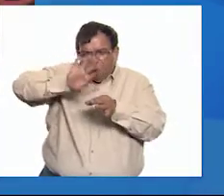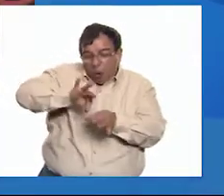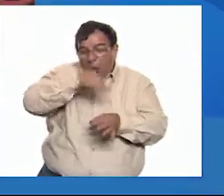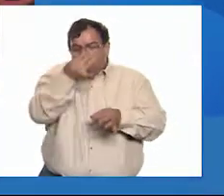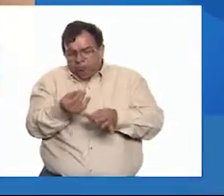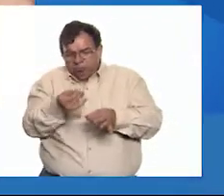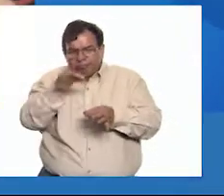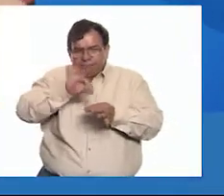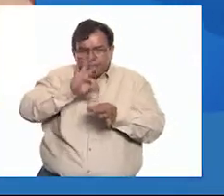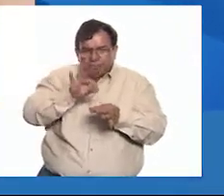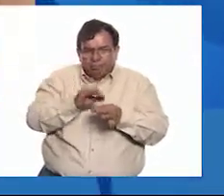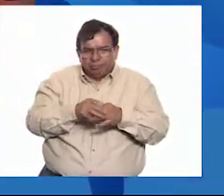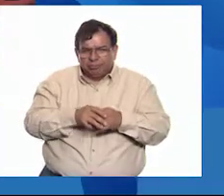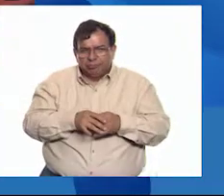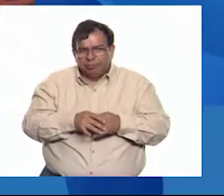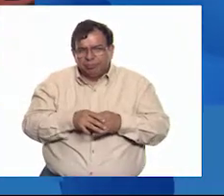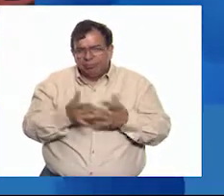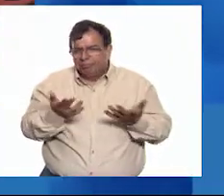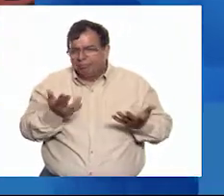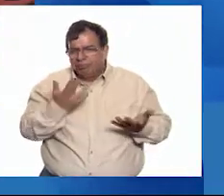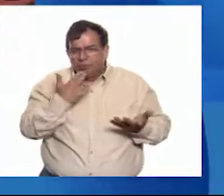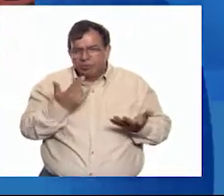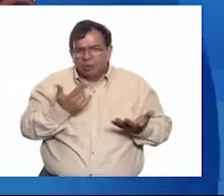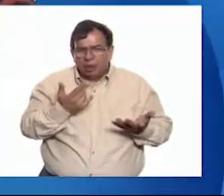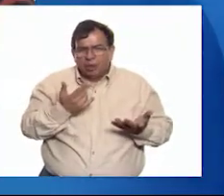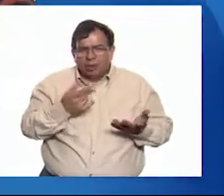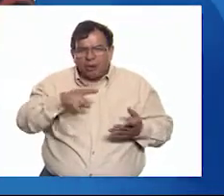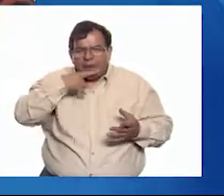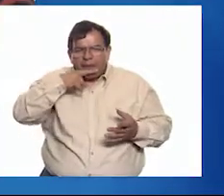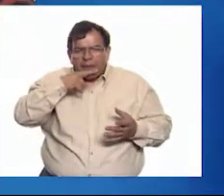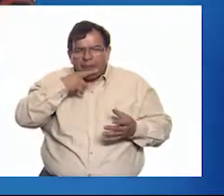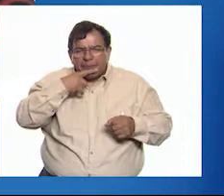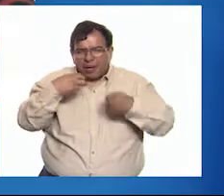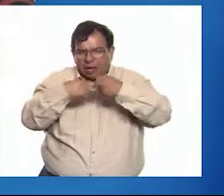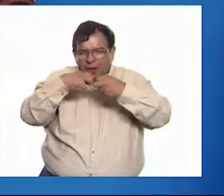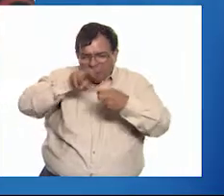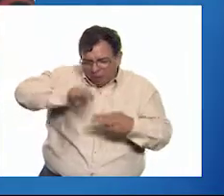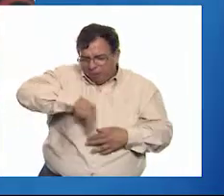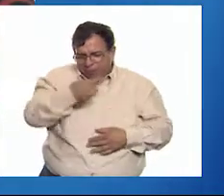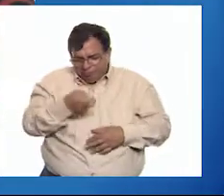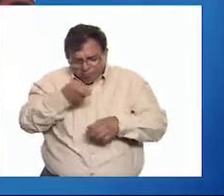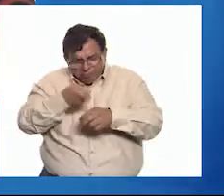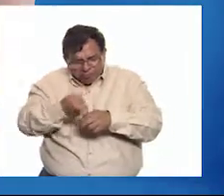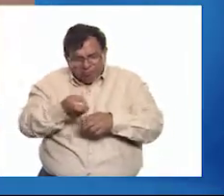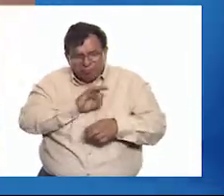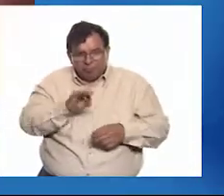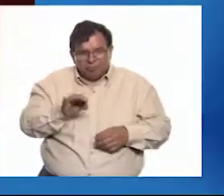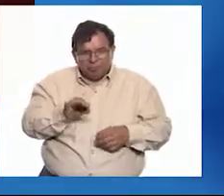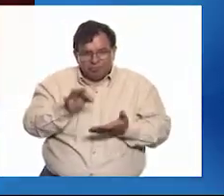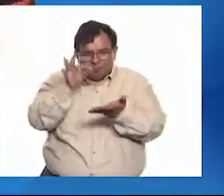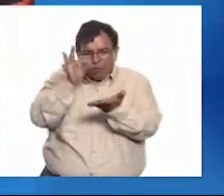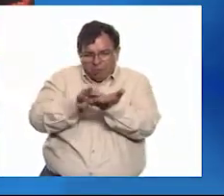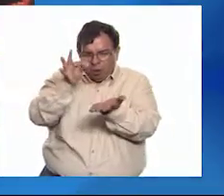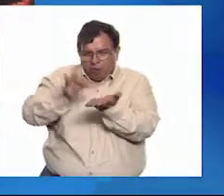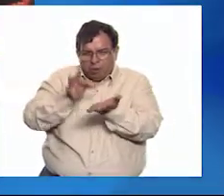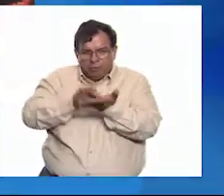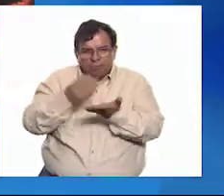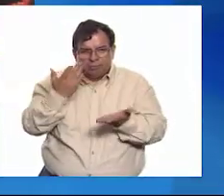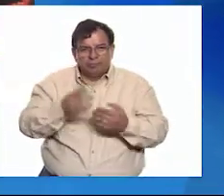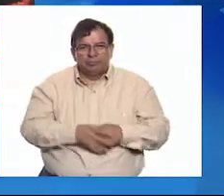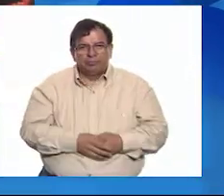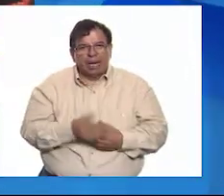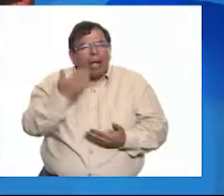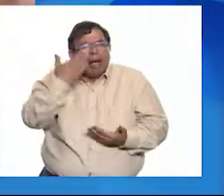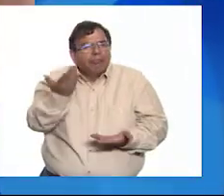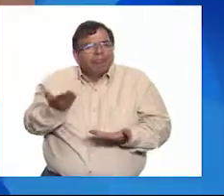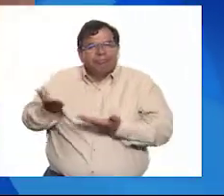pincel. Pueden utilizar la goma de un lápiz o cualquier objeto que les permita realizar un punteado. Y pues vamos